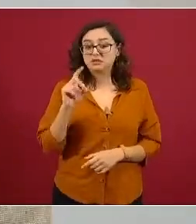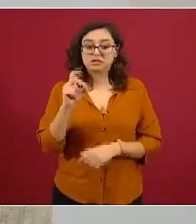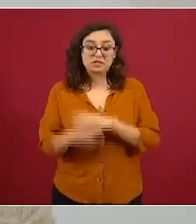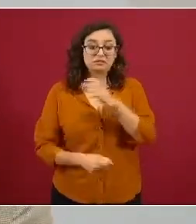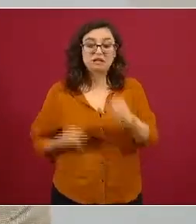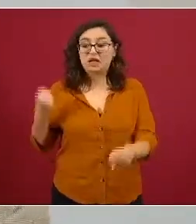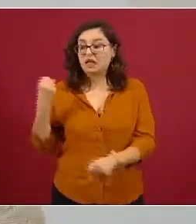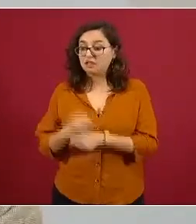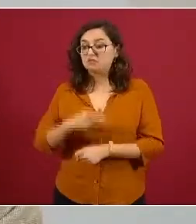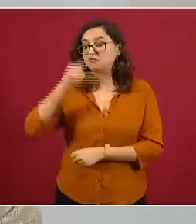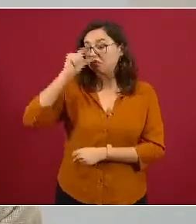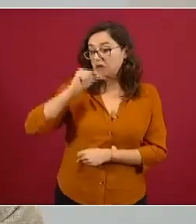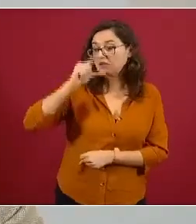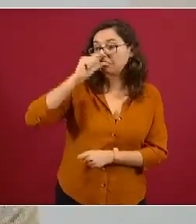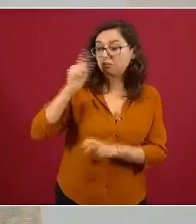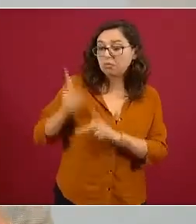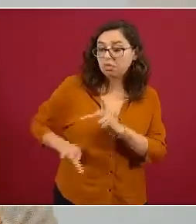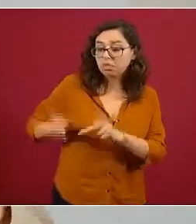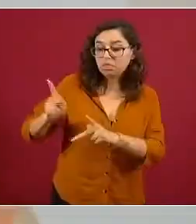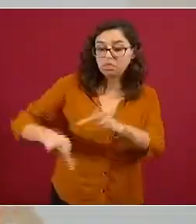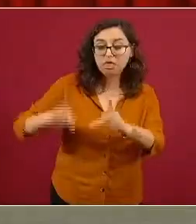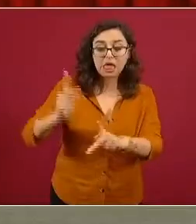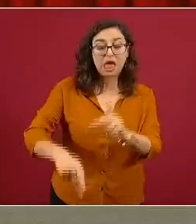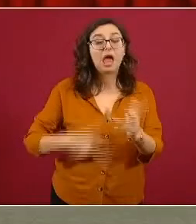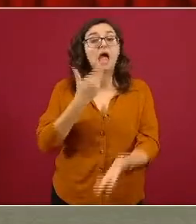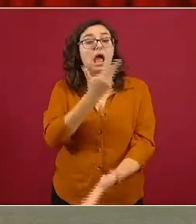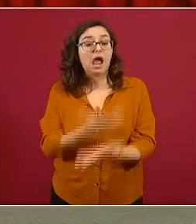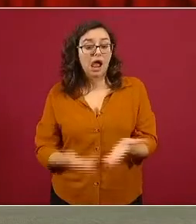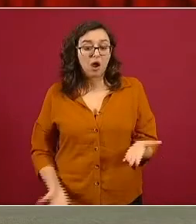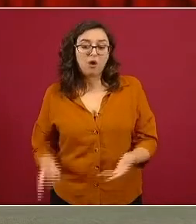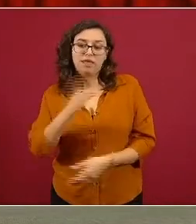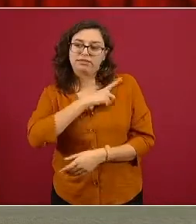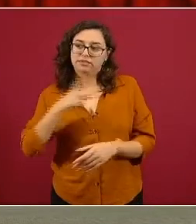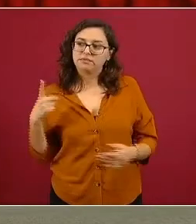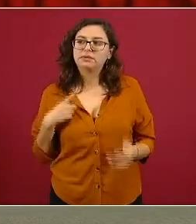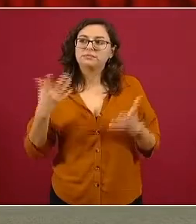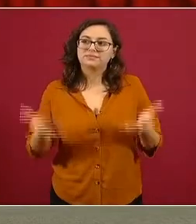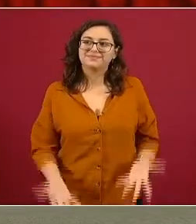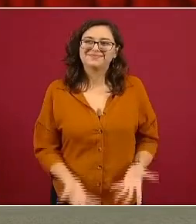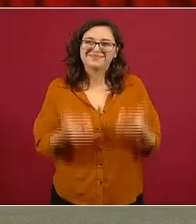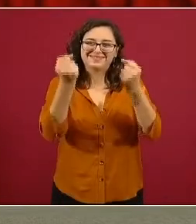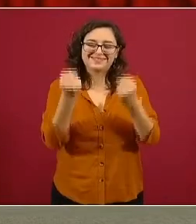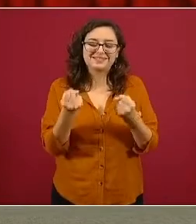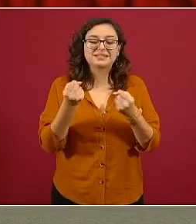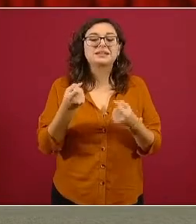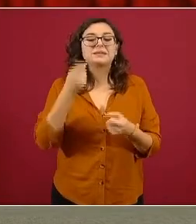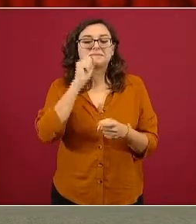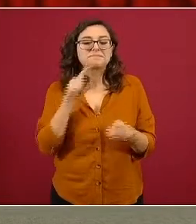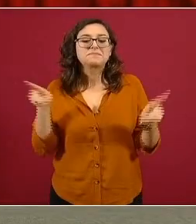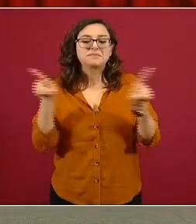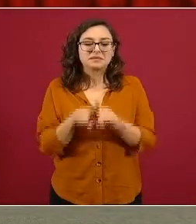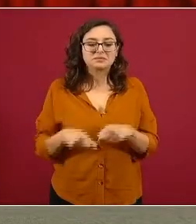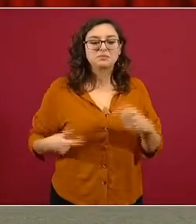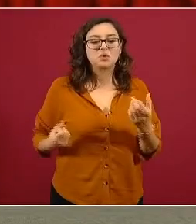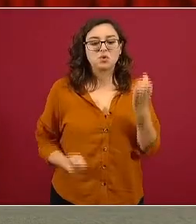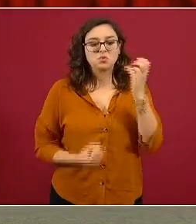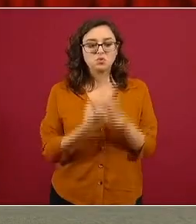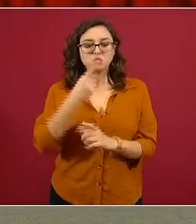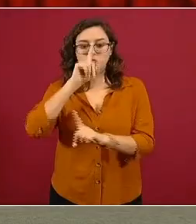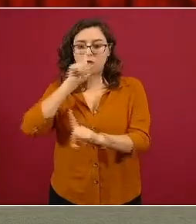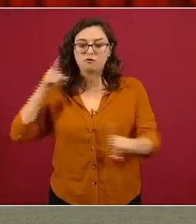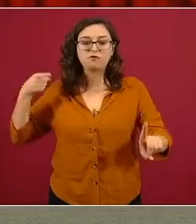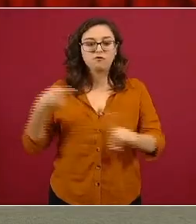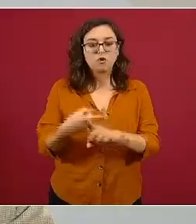vamos a hacer ahora es lo que ya se explicó, recuperar las coberturas vacunales y buscar modernizar el enfoque de